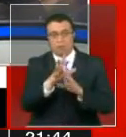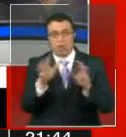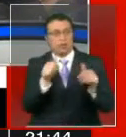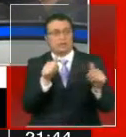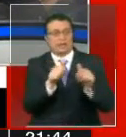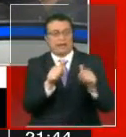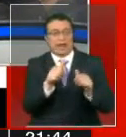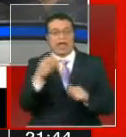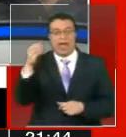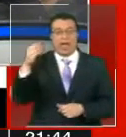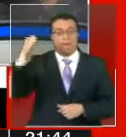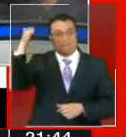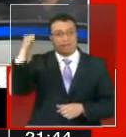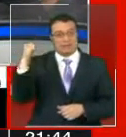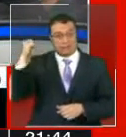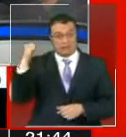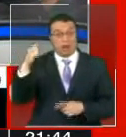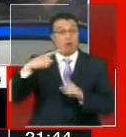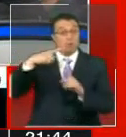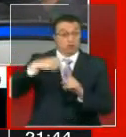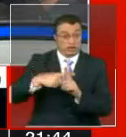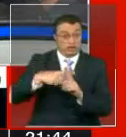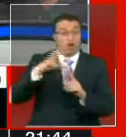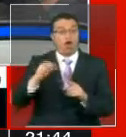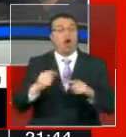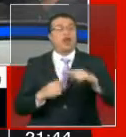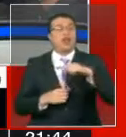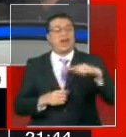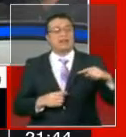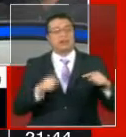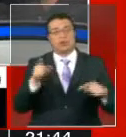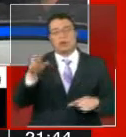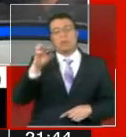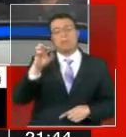expresidente Piñera, sería algo positivo o algo negativo, hablando de Cecilia Pérez?